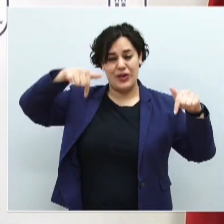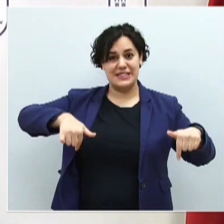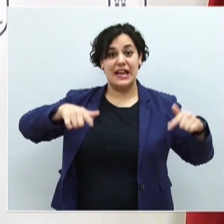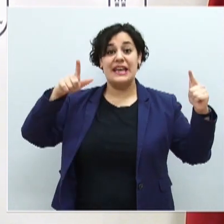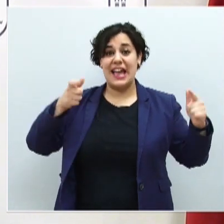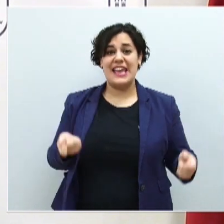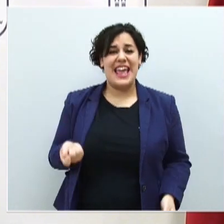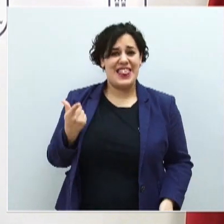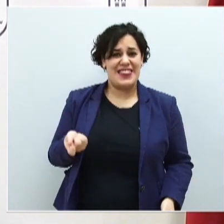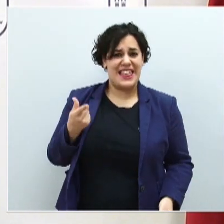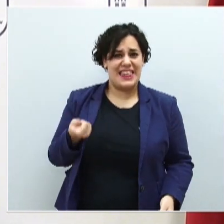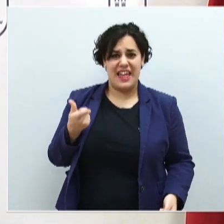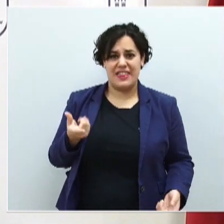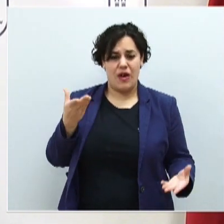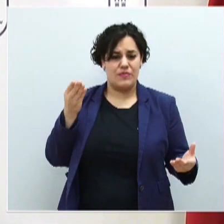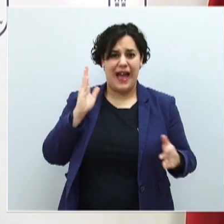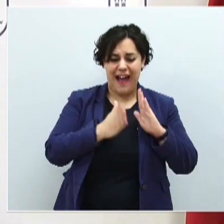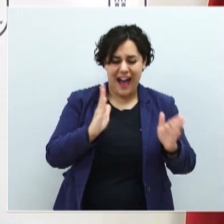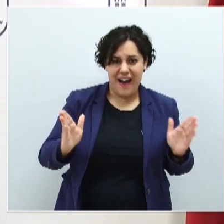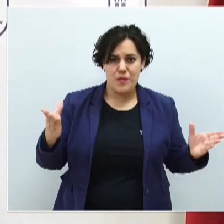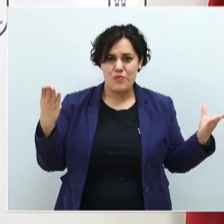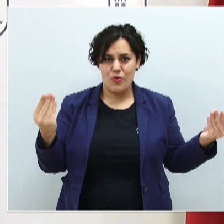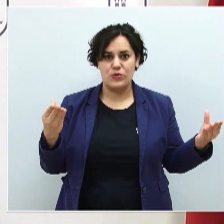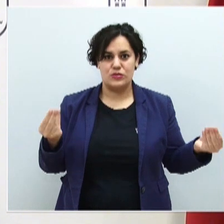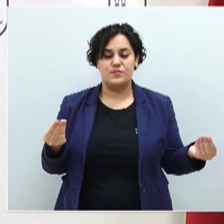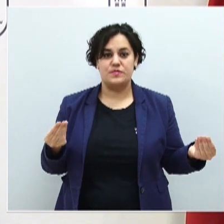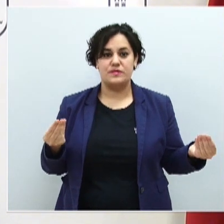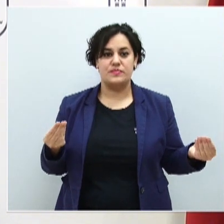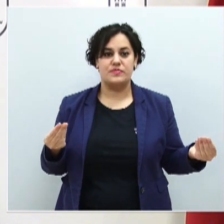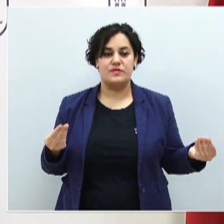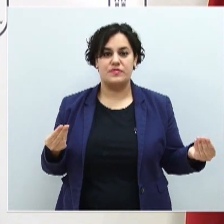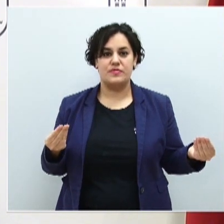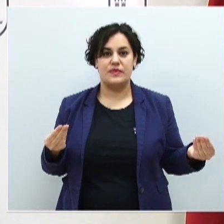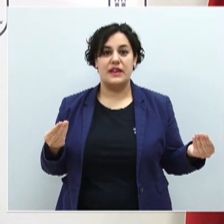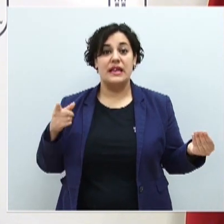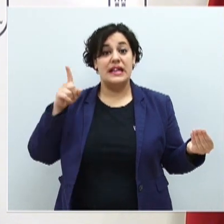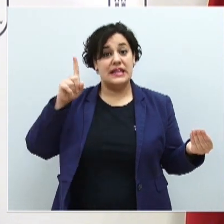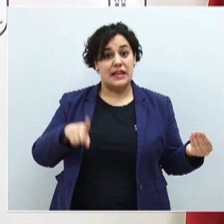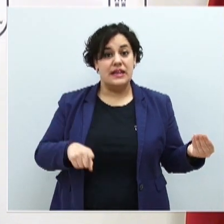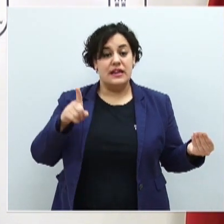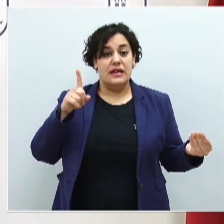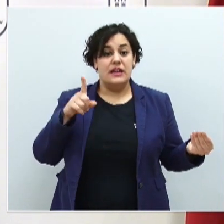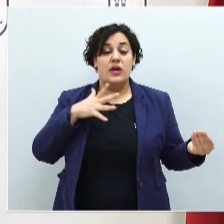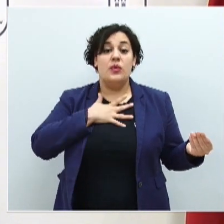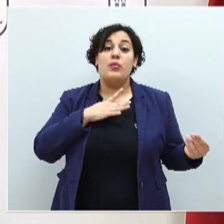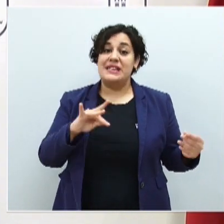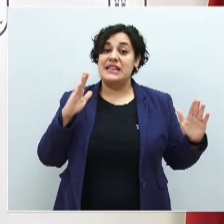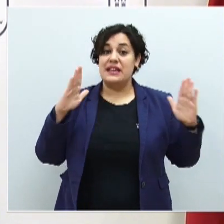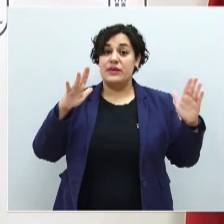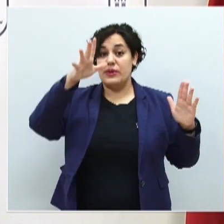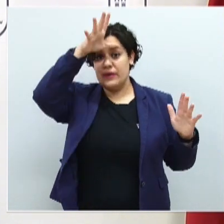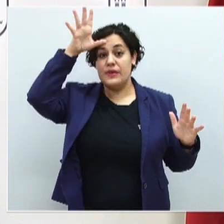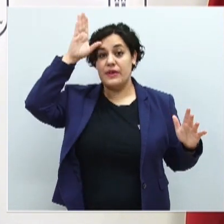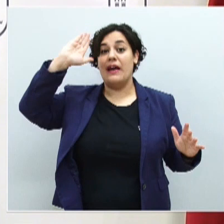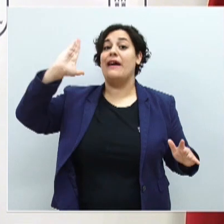lo cual, si así se está comportando en el verano austral, es fácil que también nos afecte